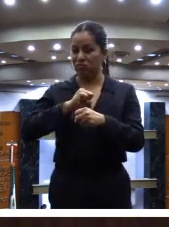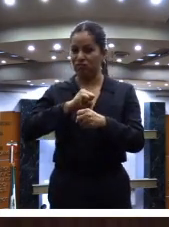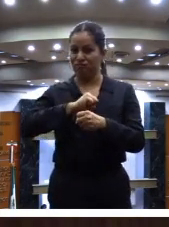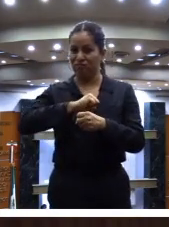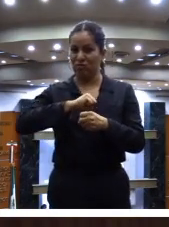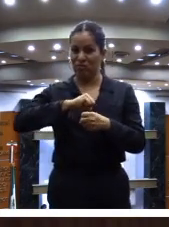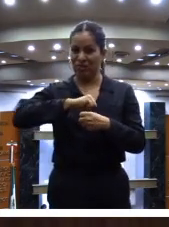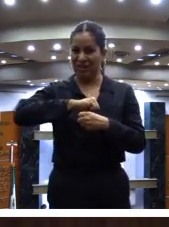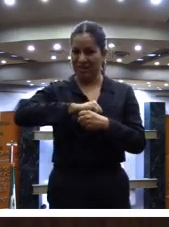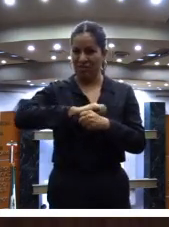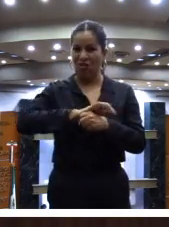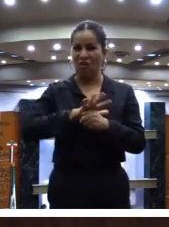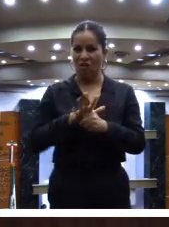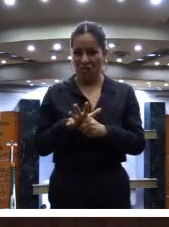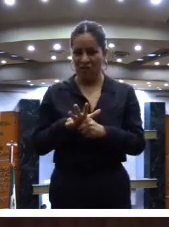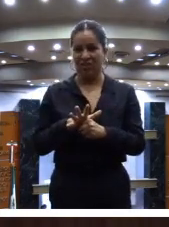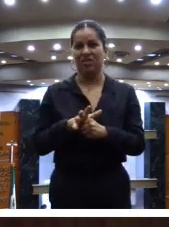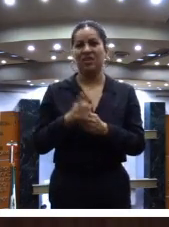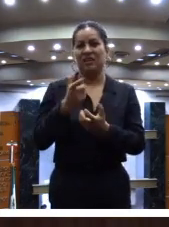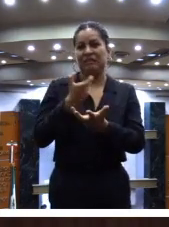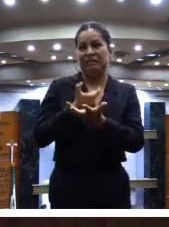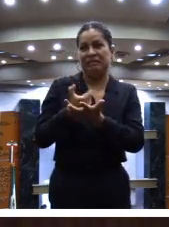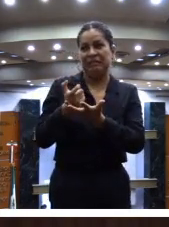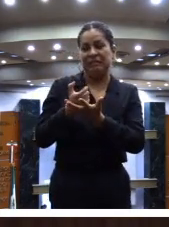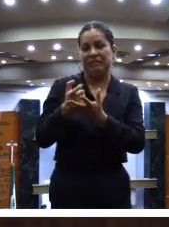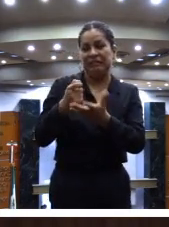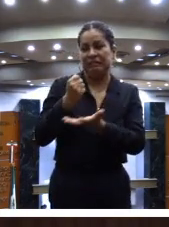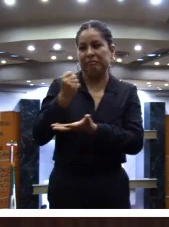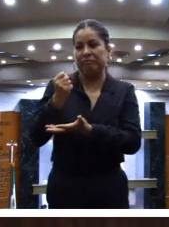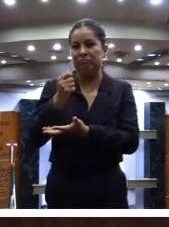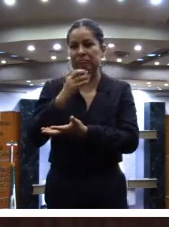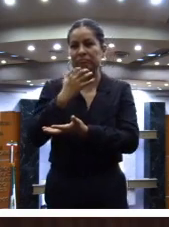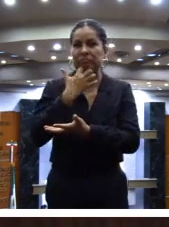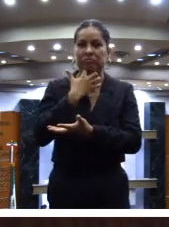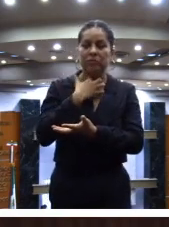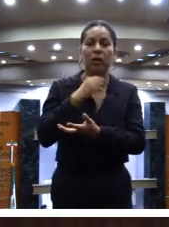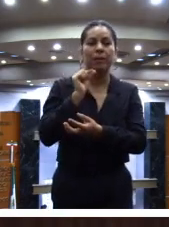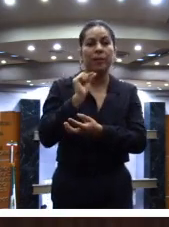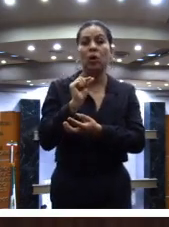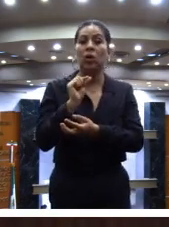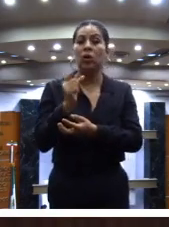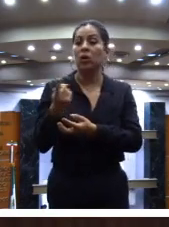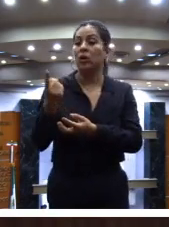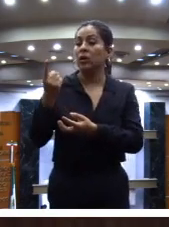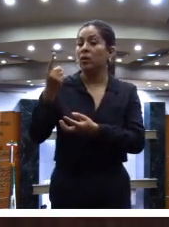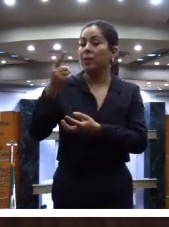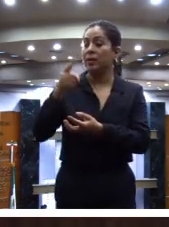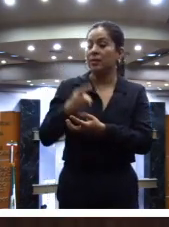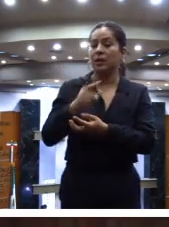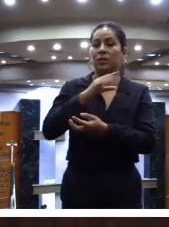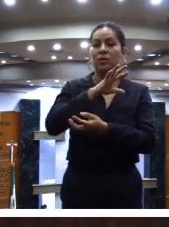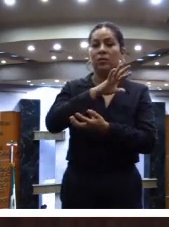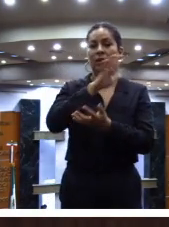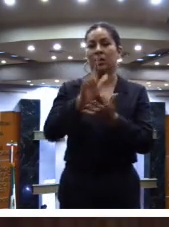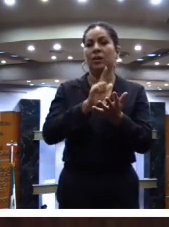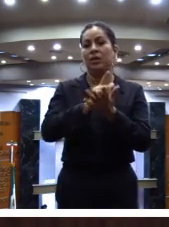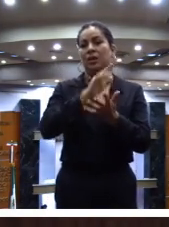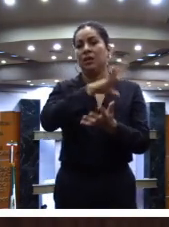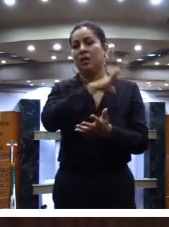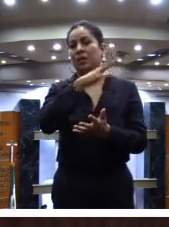un asunto de restricción de recursos que el mandato de la ley general